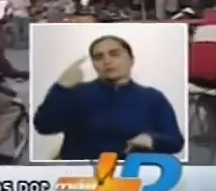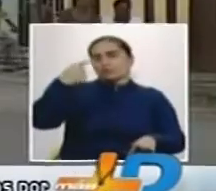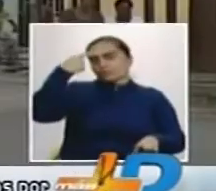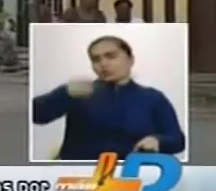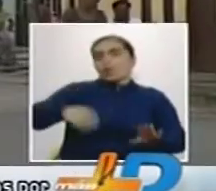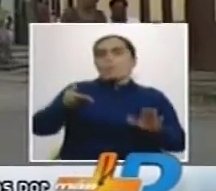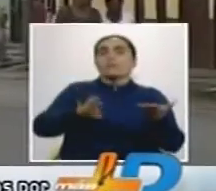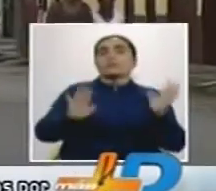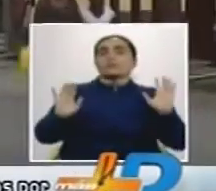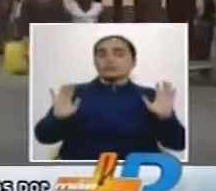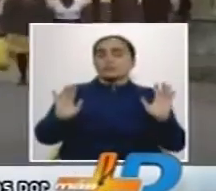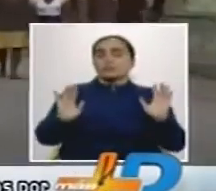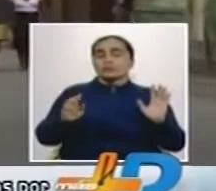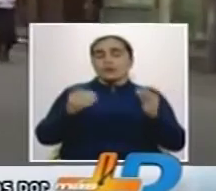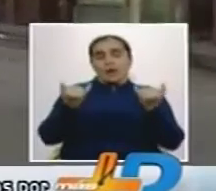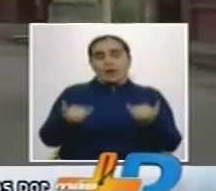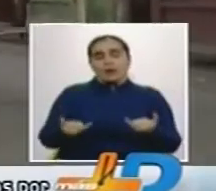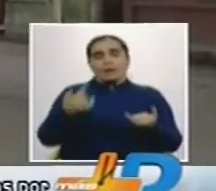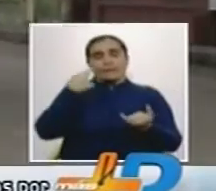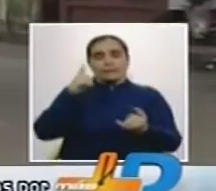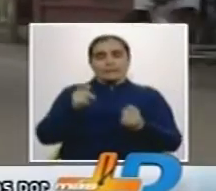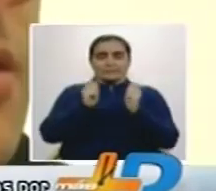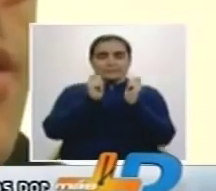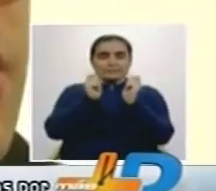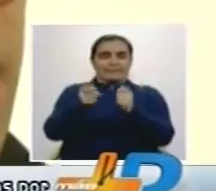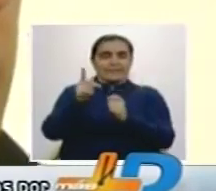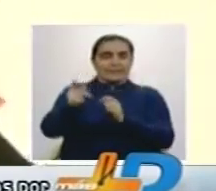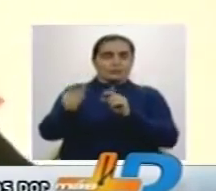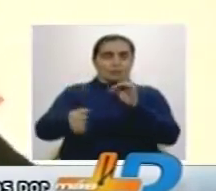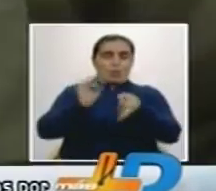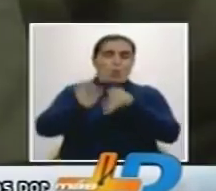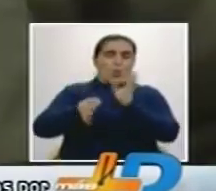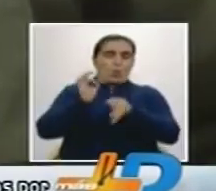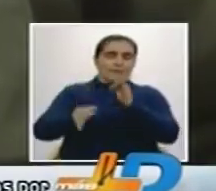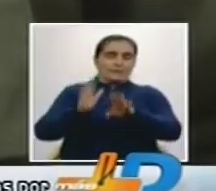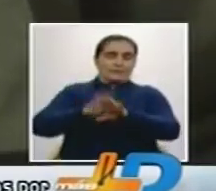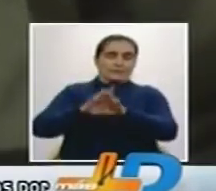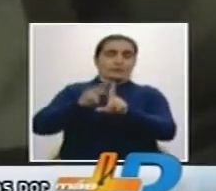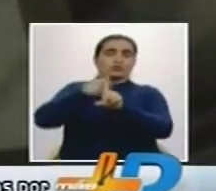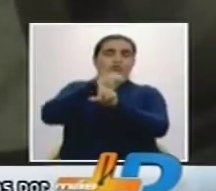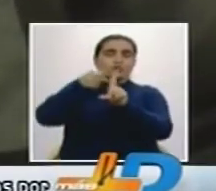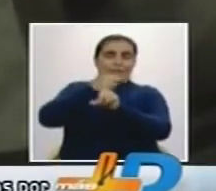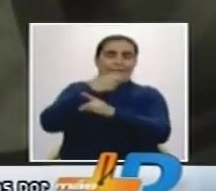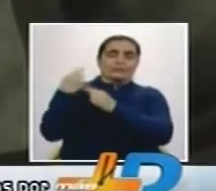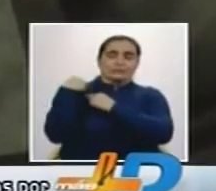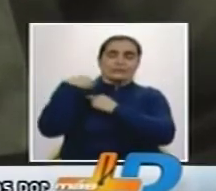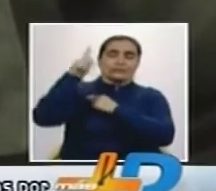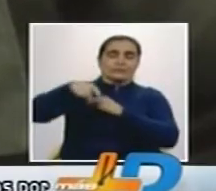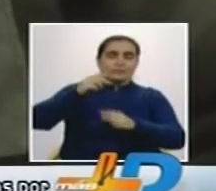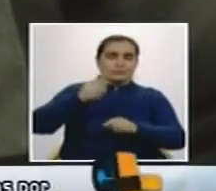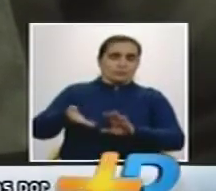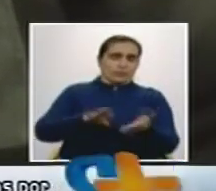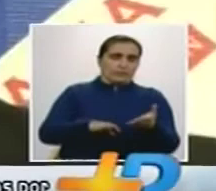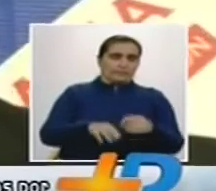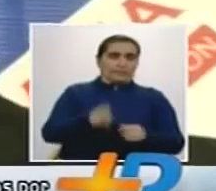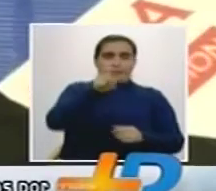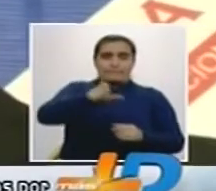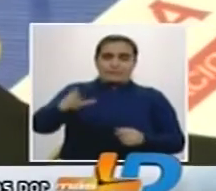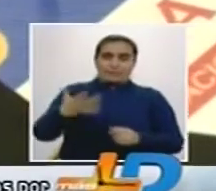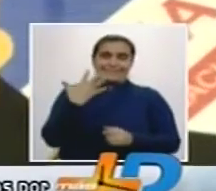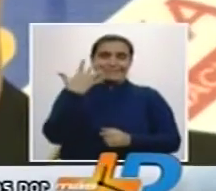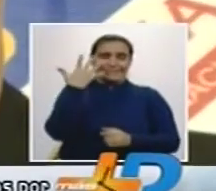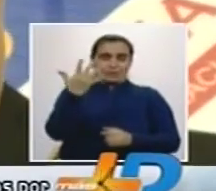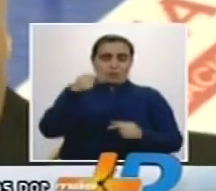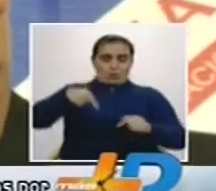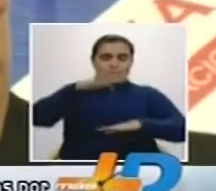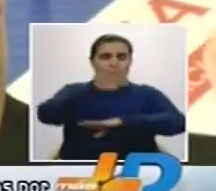cargos de tortura y homicidio. El operativo de la Fiscalía y la Policía permitió la captura de los cinco implicados.